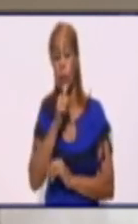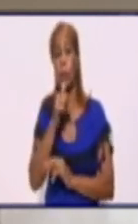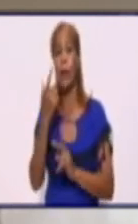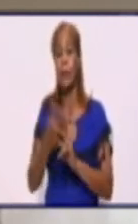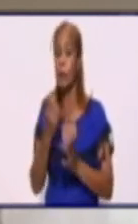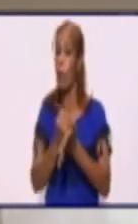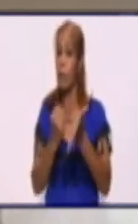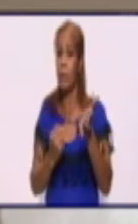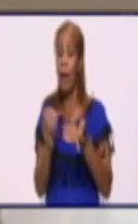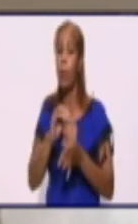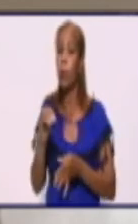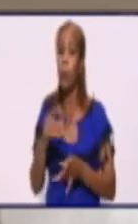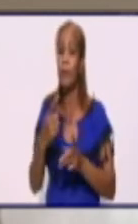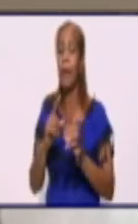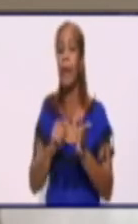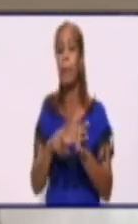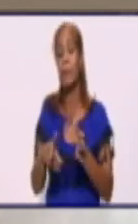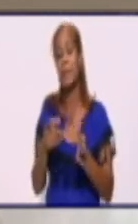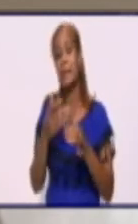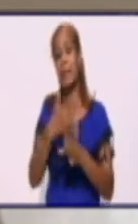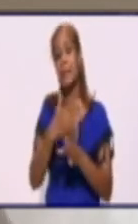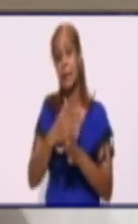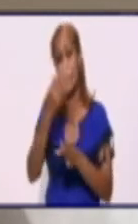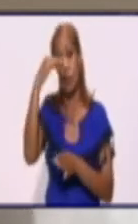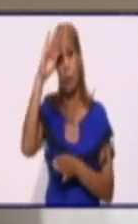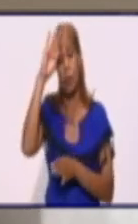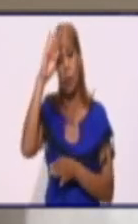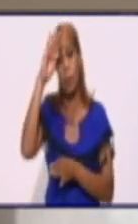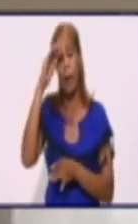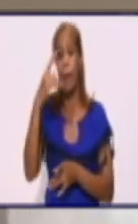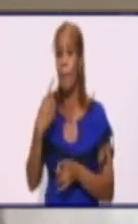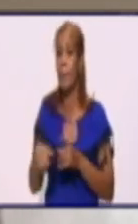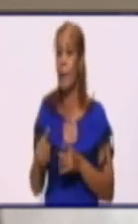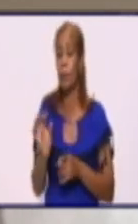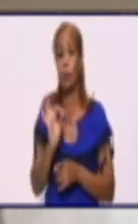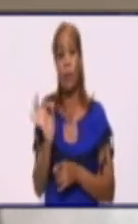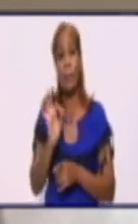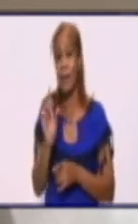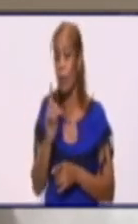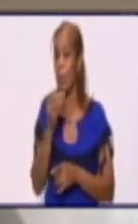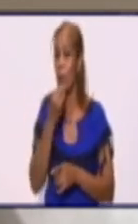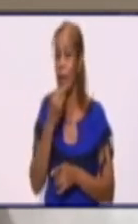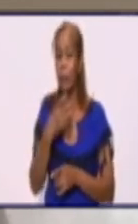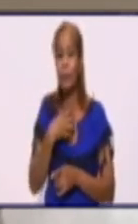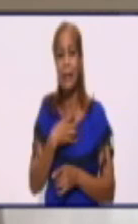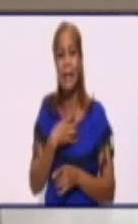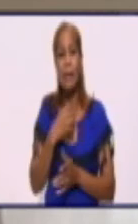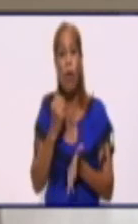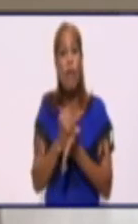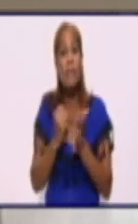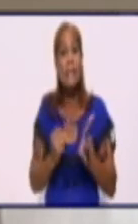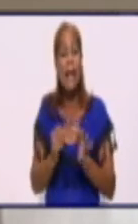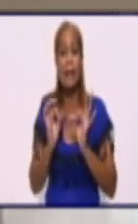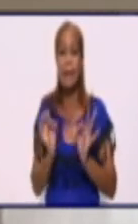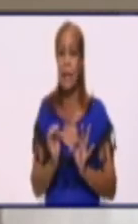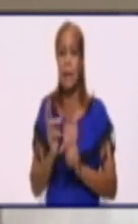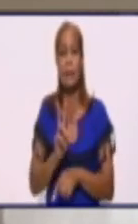Cuba. Eso pudiera estar también porque, bueno, no podemos tener la confirmación inmediata y nos pudiera dar ahí